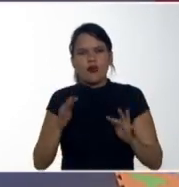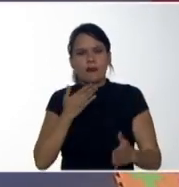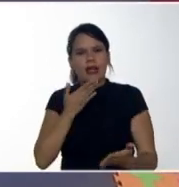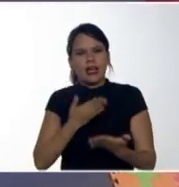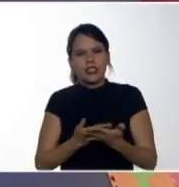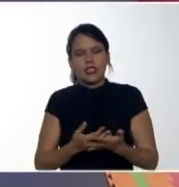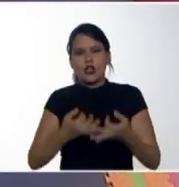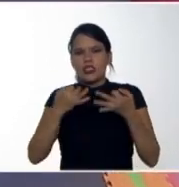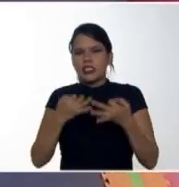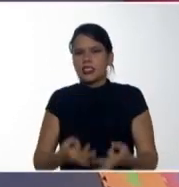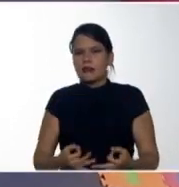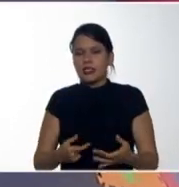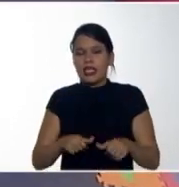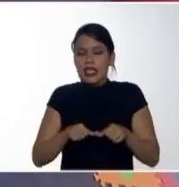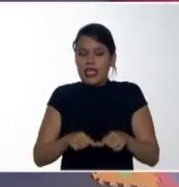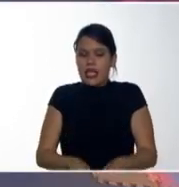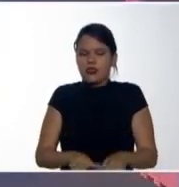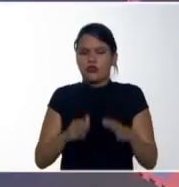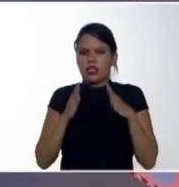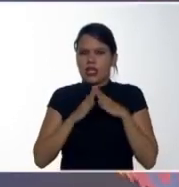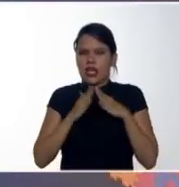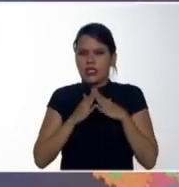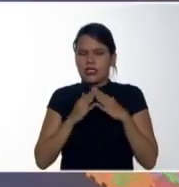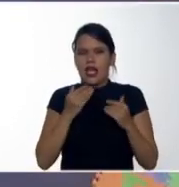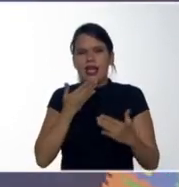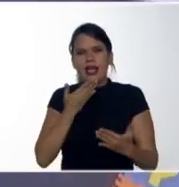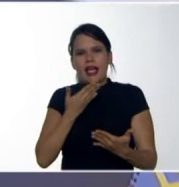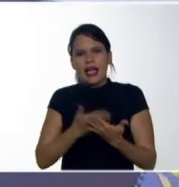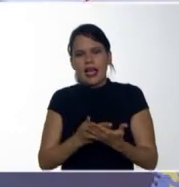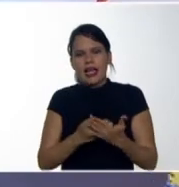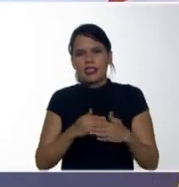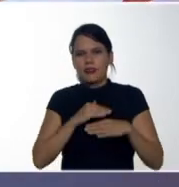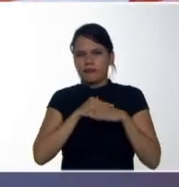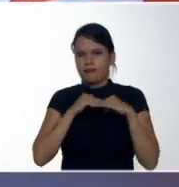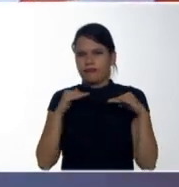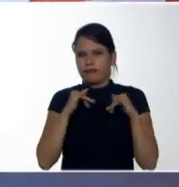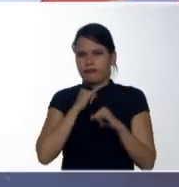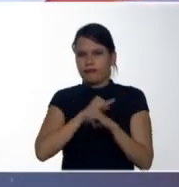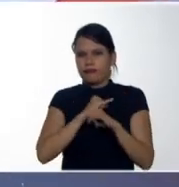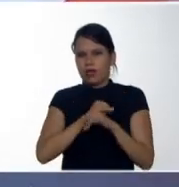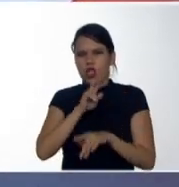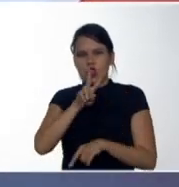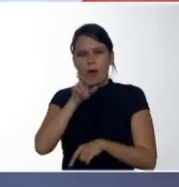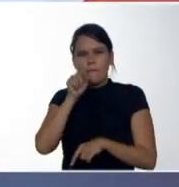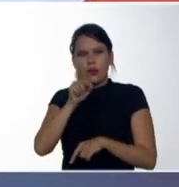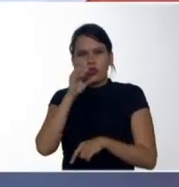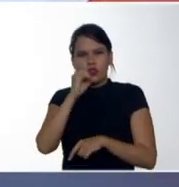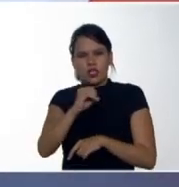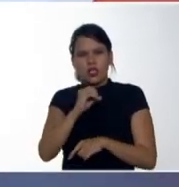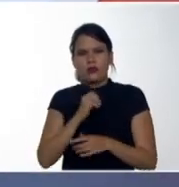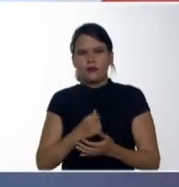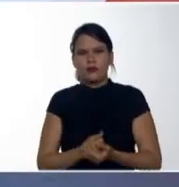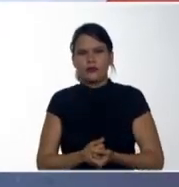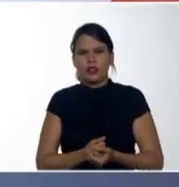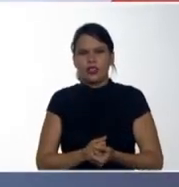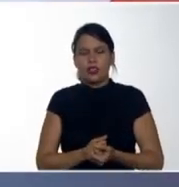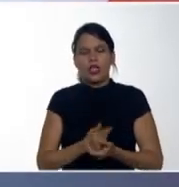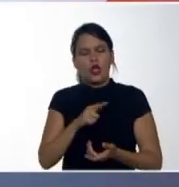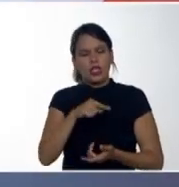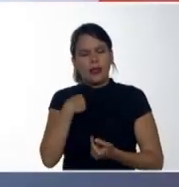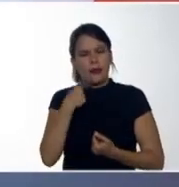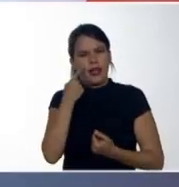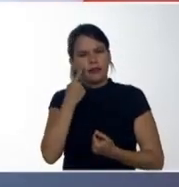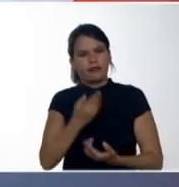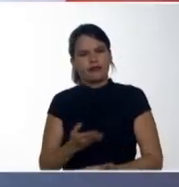agradecerlo siempre será quedarse en casa, gracias a las plataformas digitales 2.0 que de inmediato aparecen en